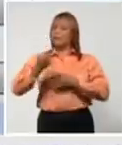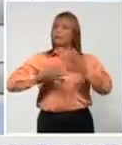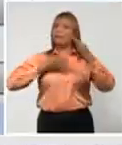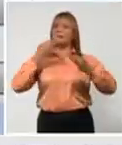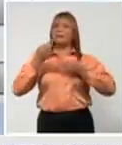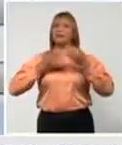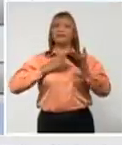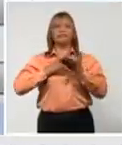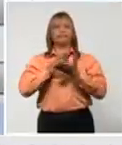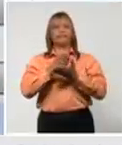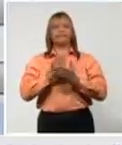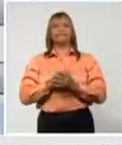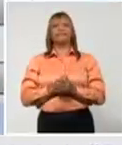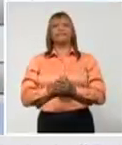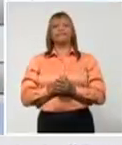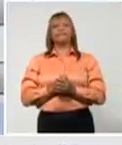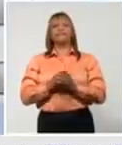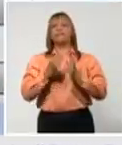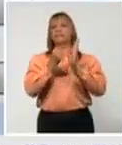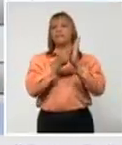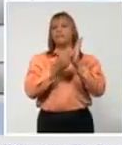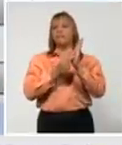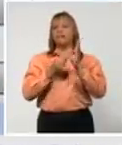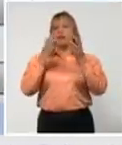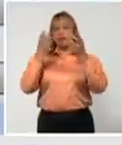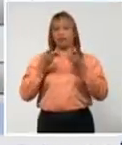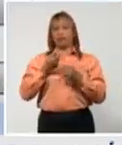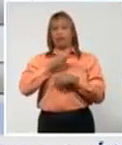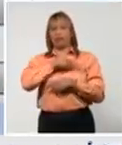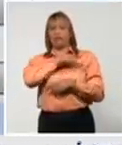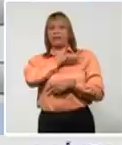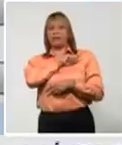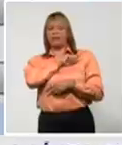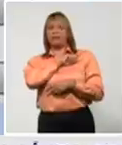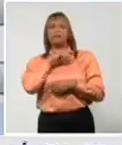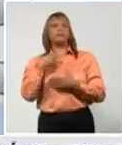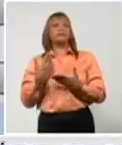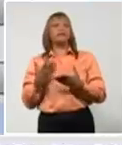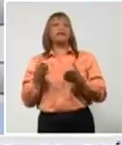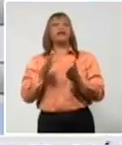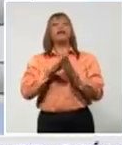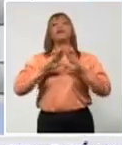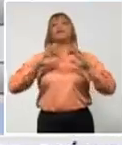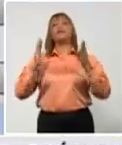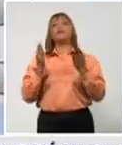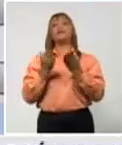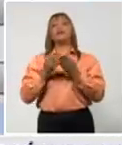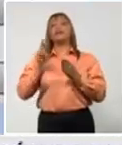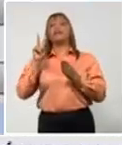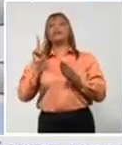continuación. Con este resultado, el día de ayer, pues se acumulan